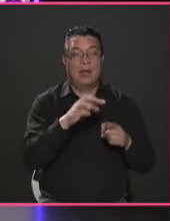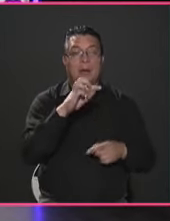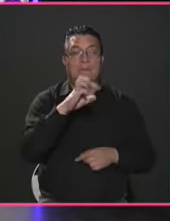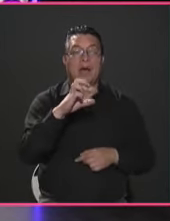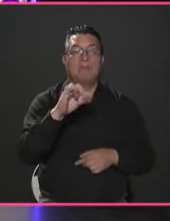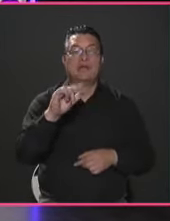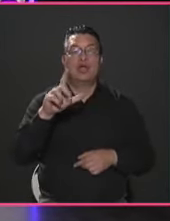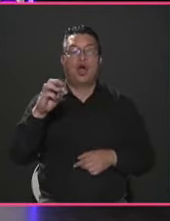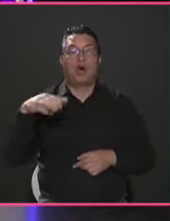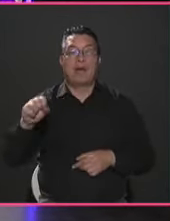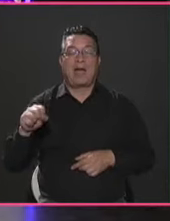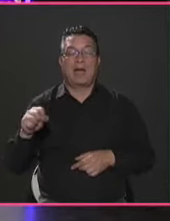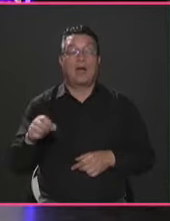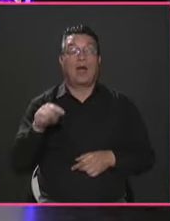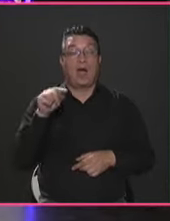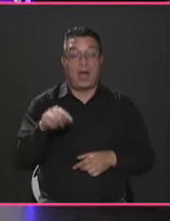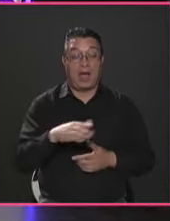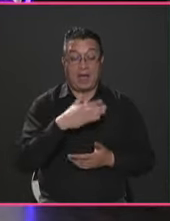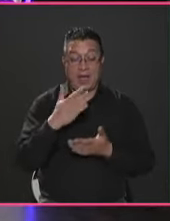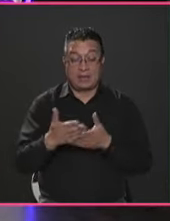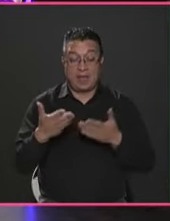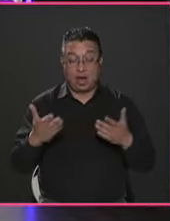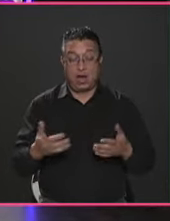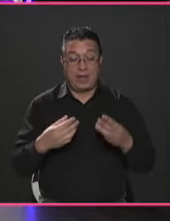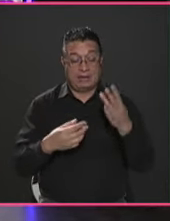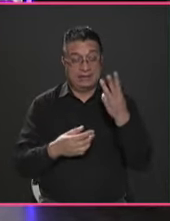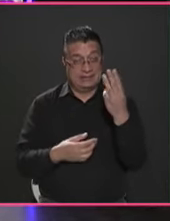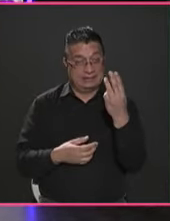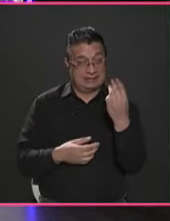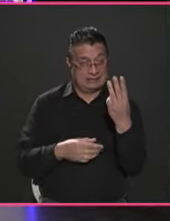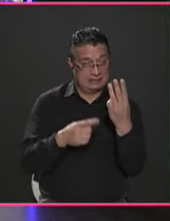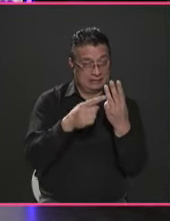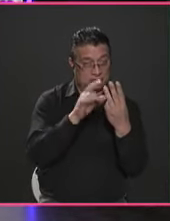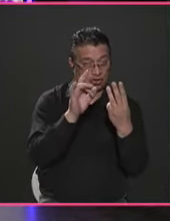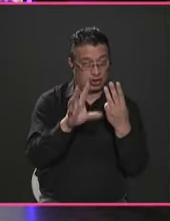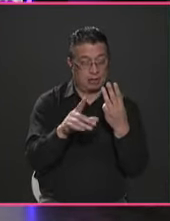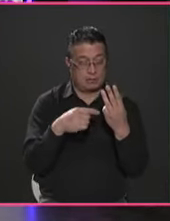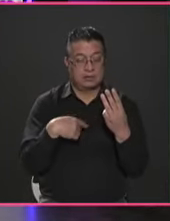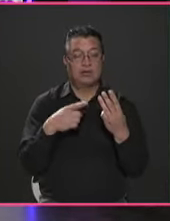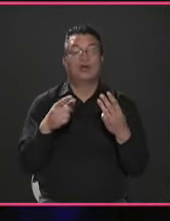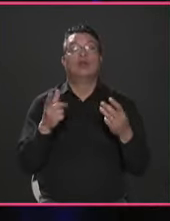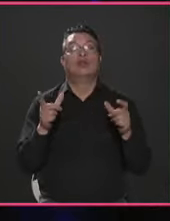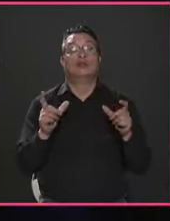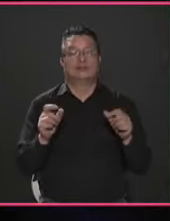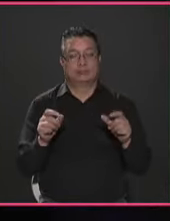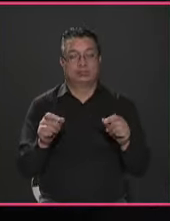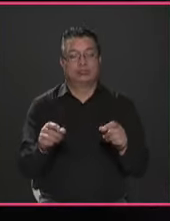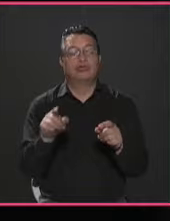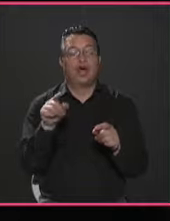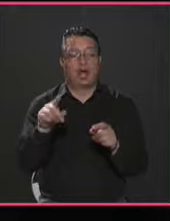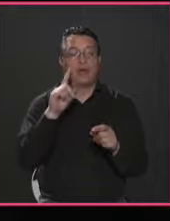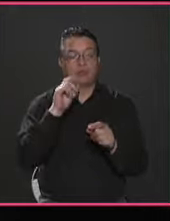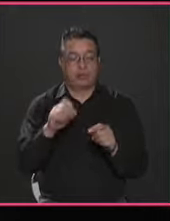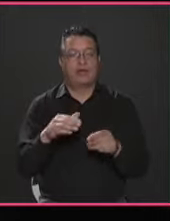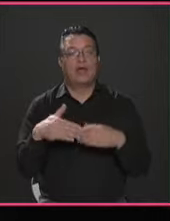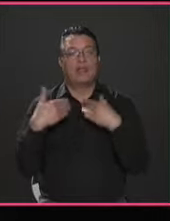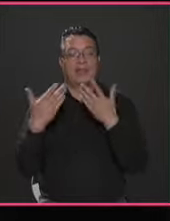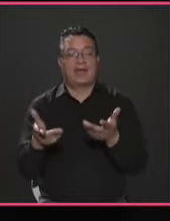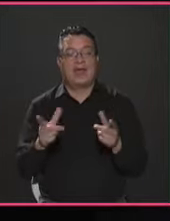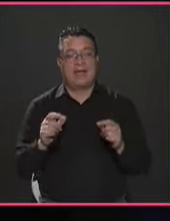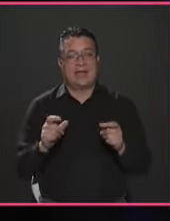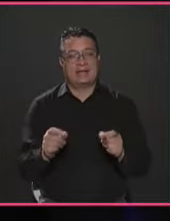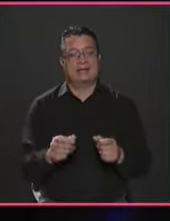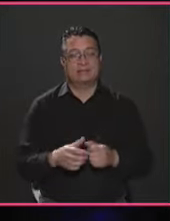embargo hasta ahora lo que conocemos solo 13 de ellos son oncogénicos o que tienen la capacidad de generar